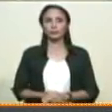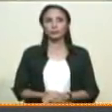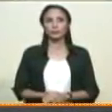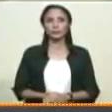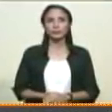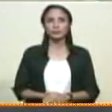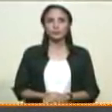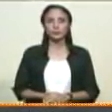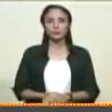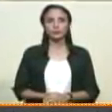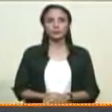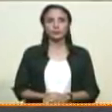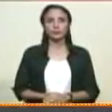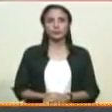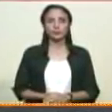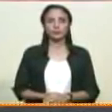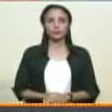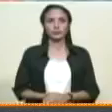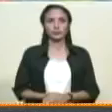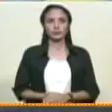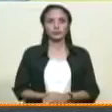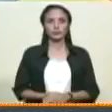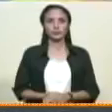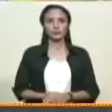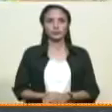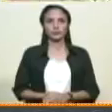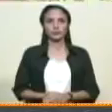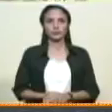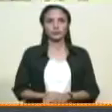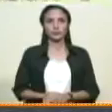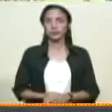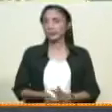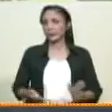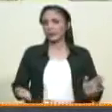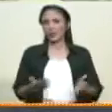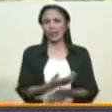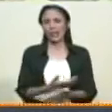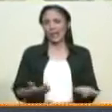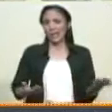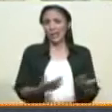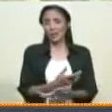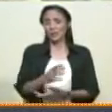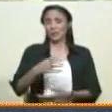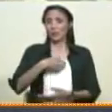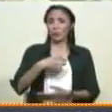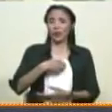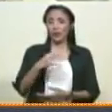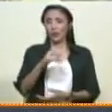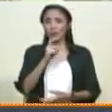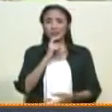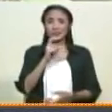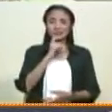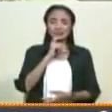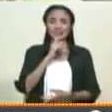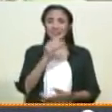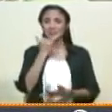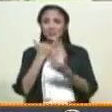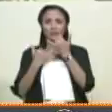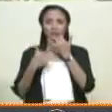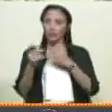Para hacer lo que tengamos que hacer. Sin complejos de ningún tipo. Sin complejos de ningún tipo.